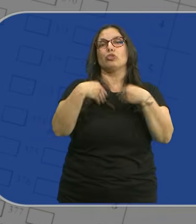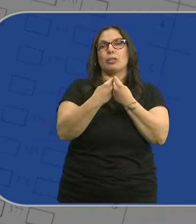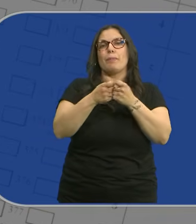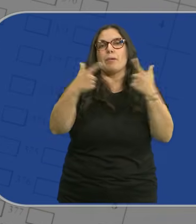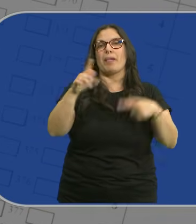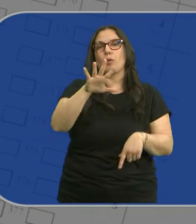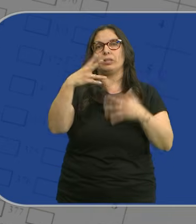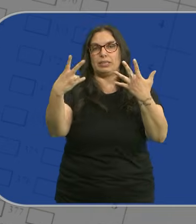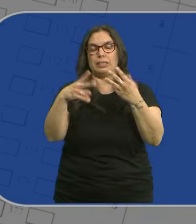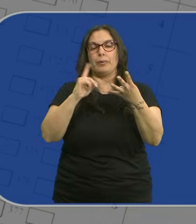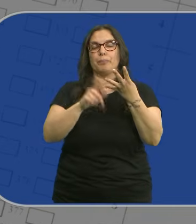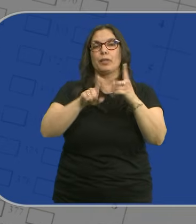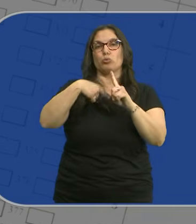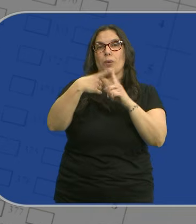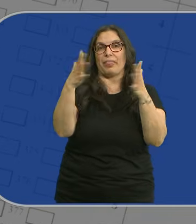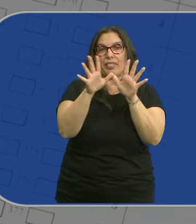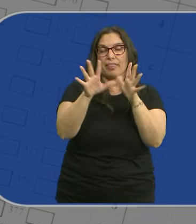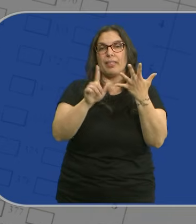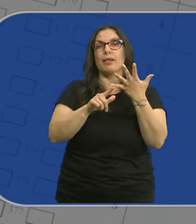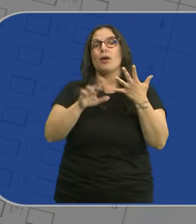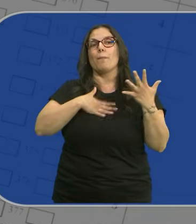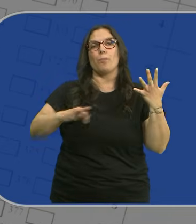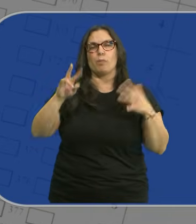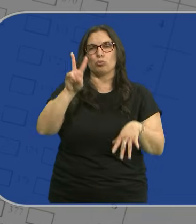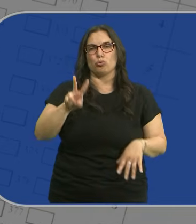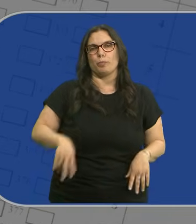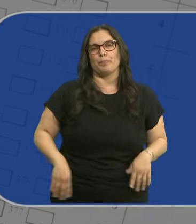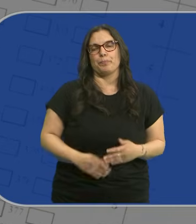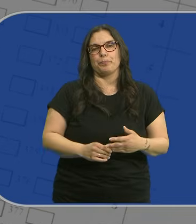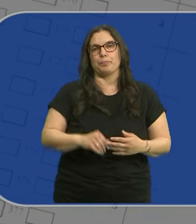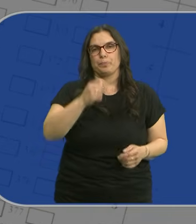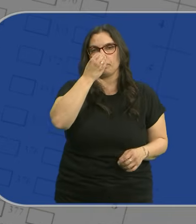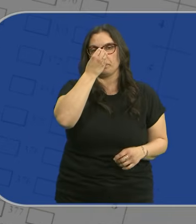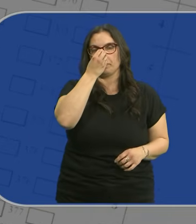57 diputados. Sumar tendría 10 y Podemos 2.